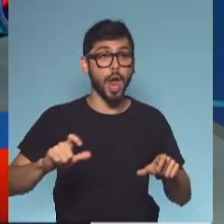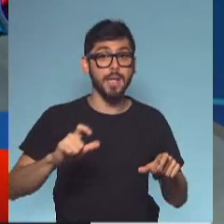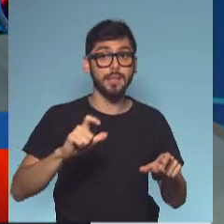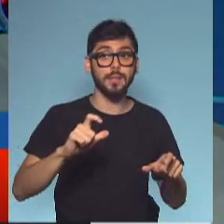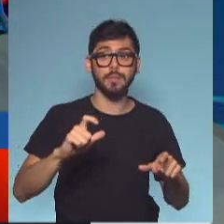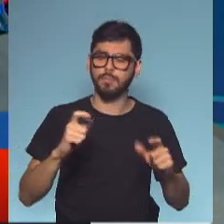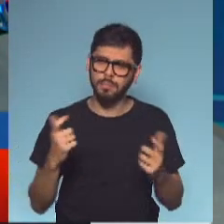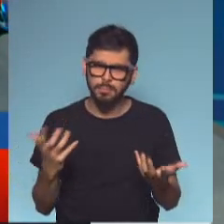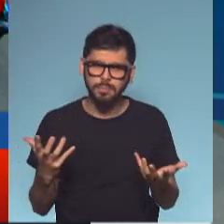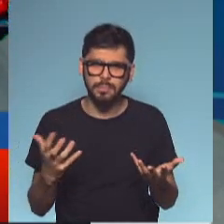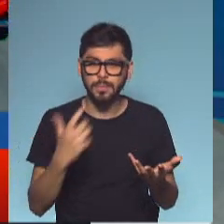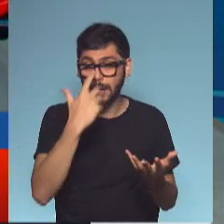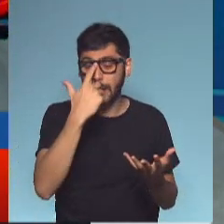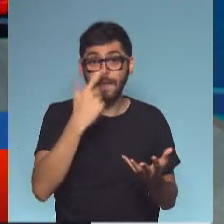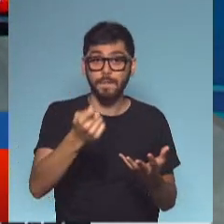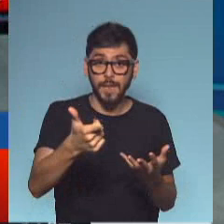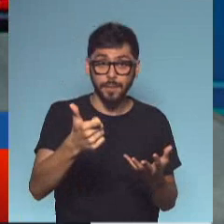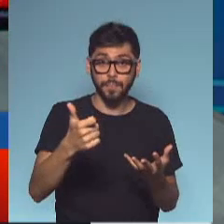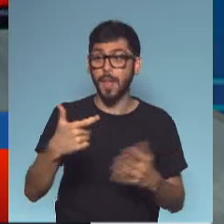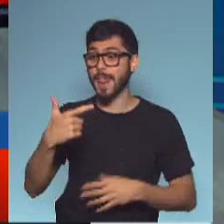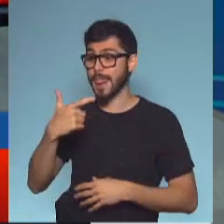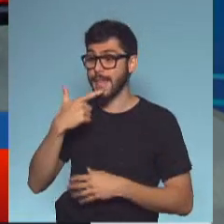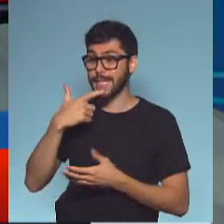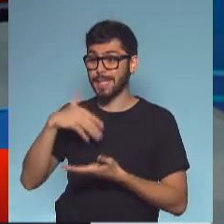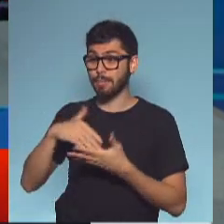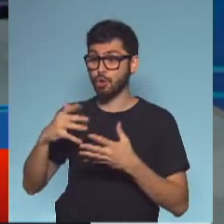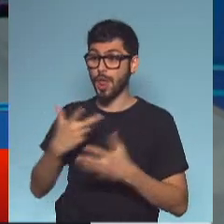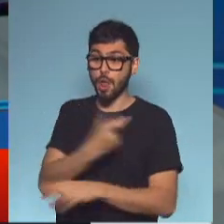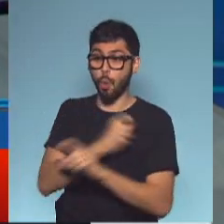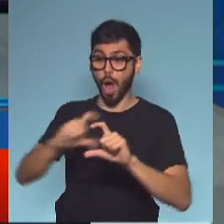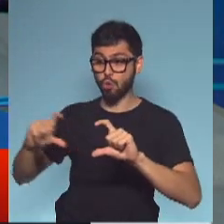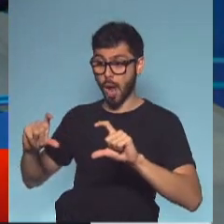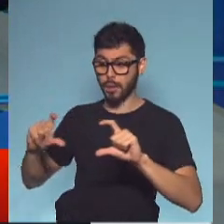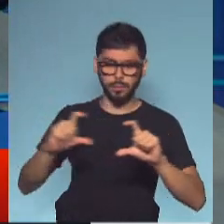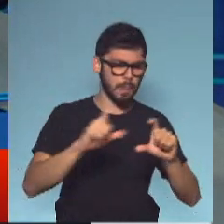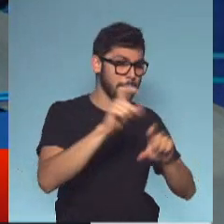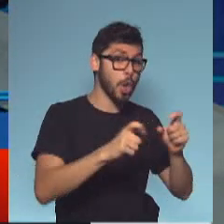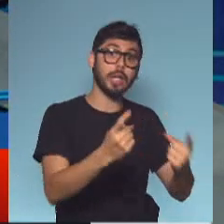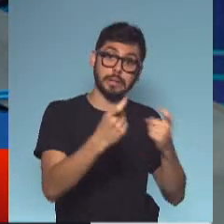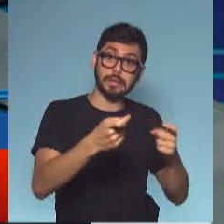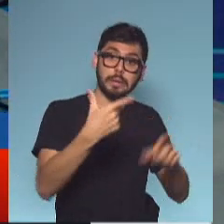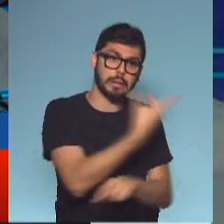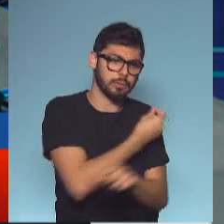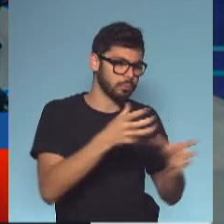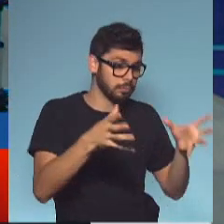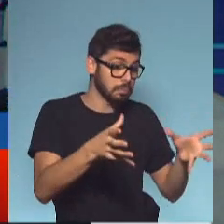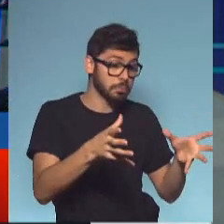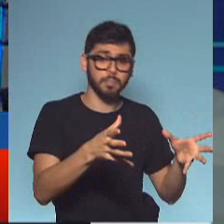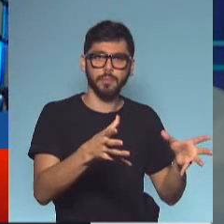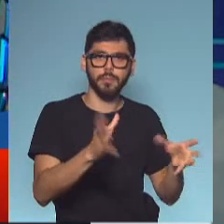muy fácil. Si vas a tener más de 17 millones de vacunas y la población objetivo es esta, significa que vos podrías en